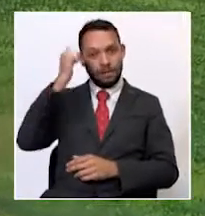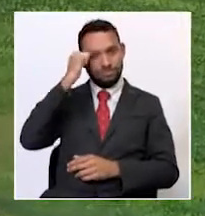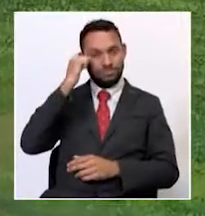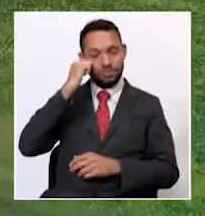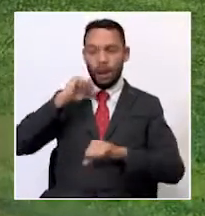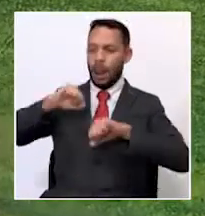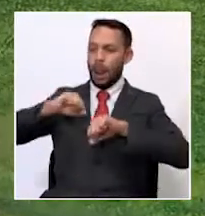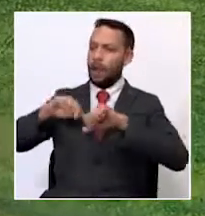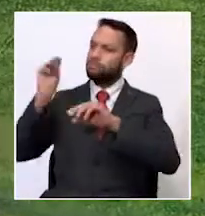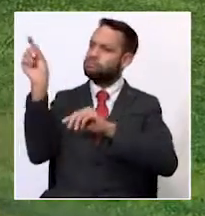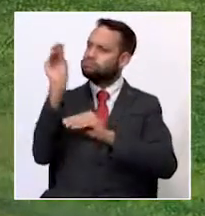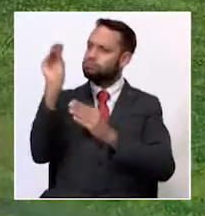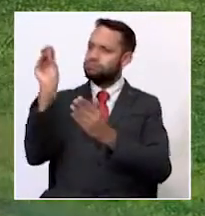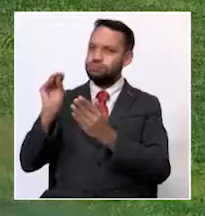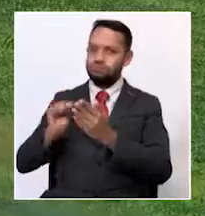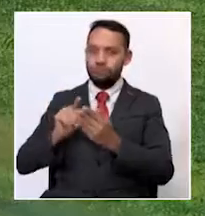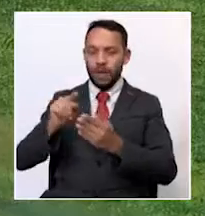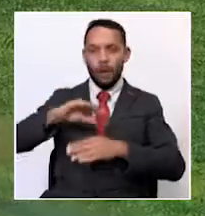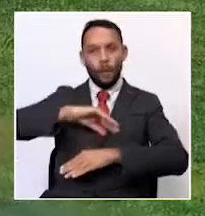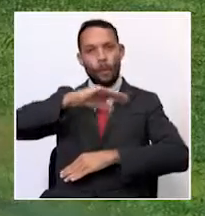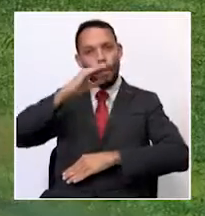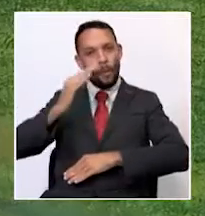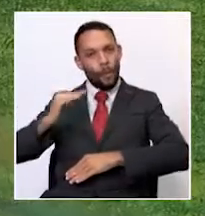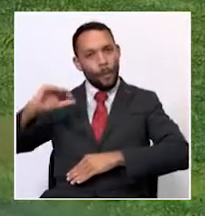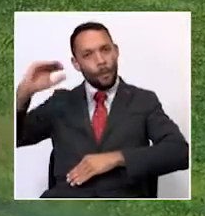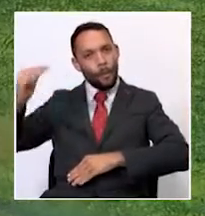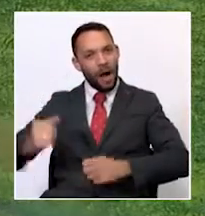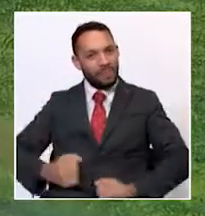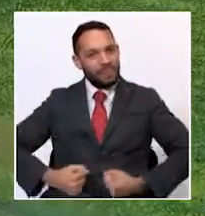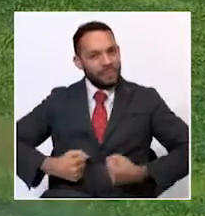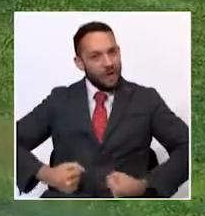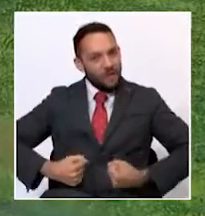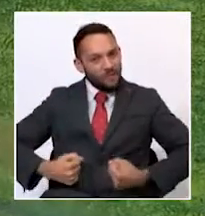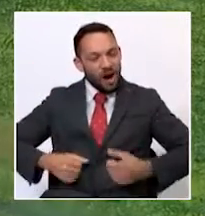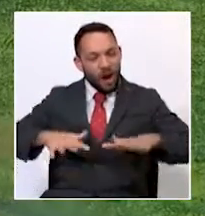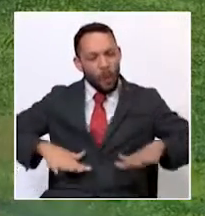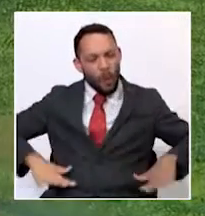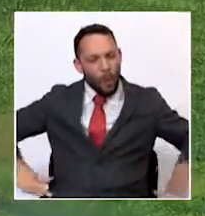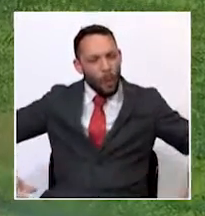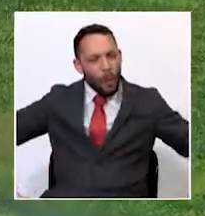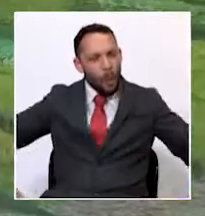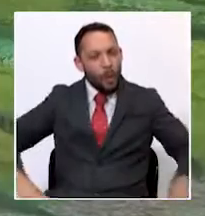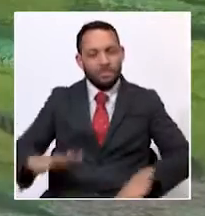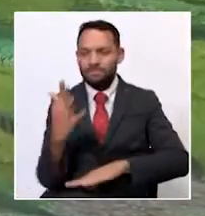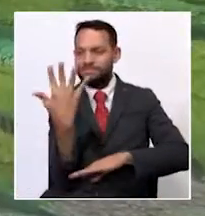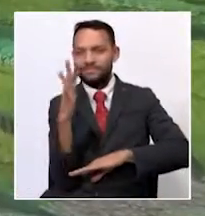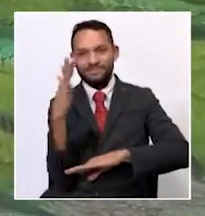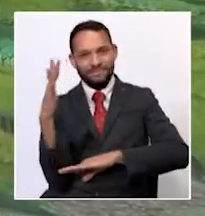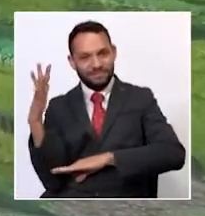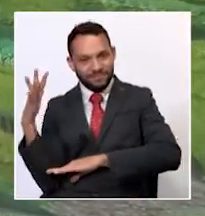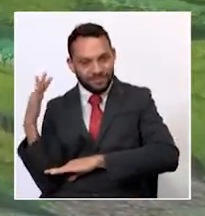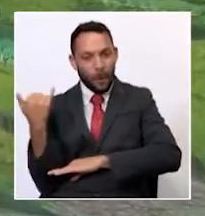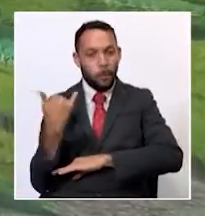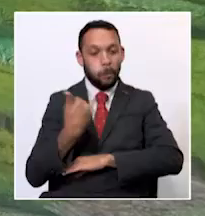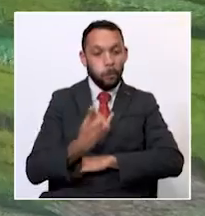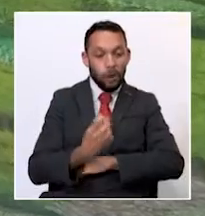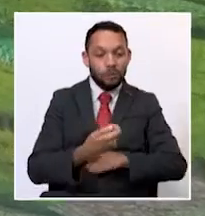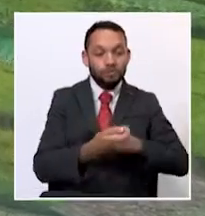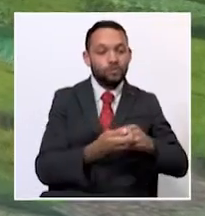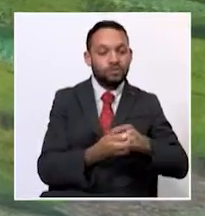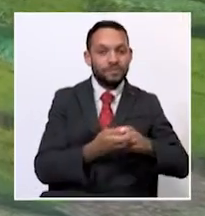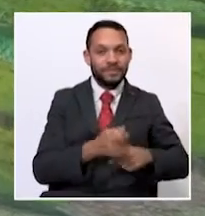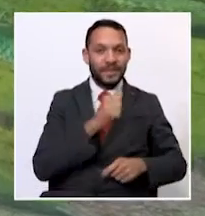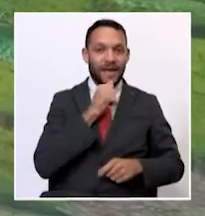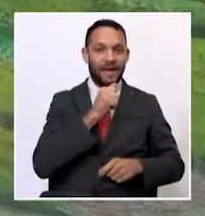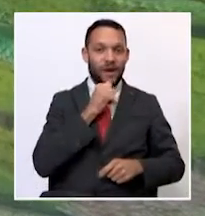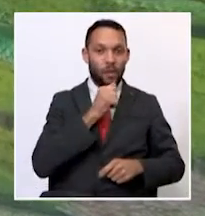eje cafetero, con nuestros volcanes y nuestros nevados y demás. Y al lado esta piscina donde hoy estaremos haciendo